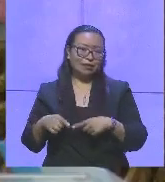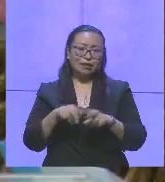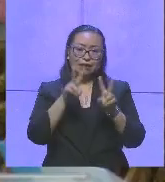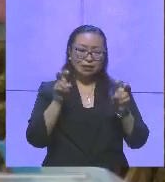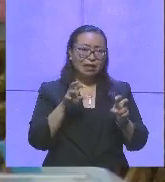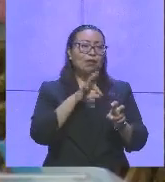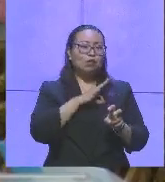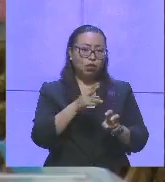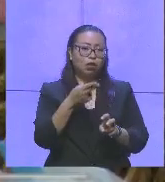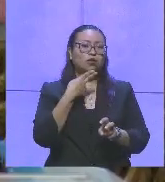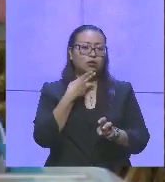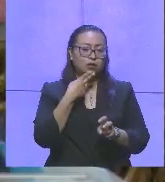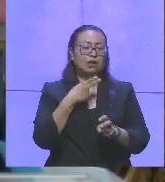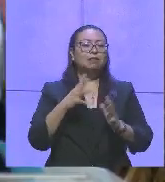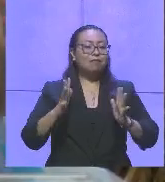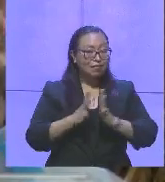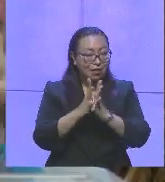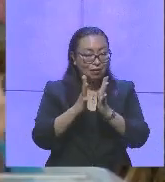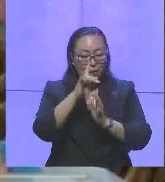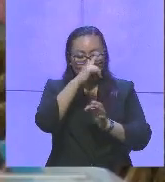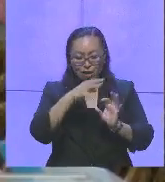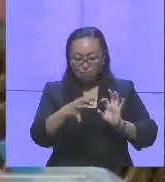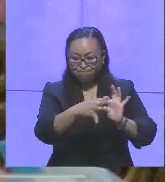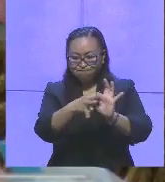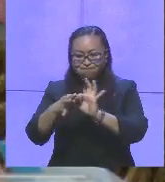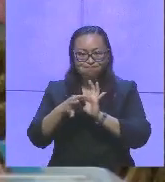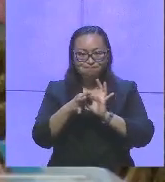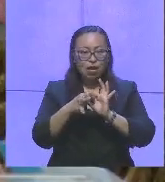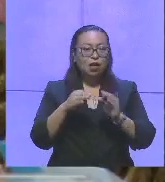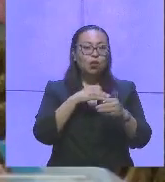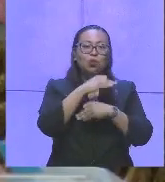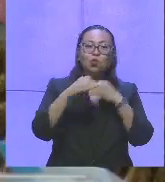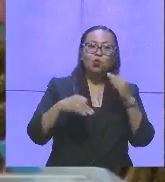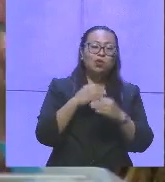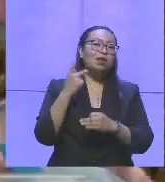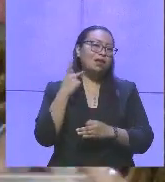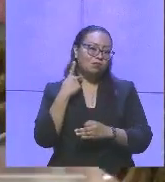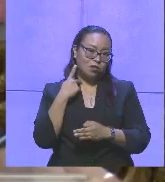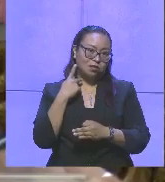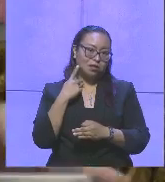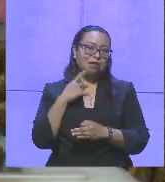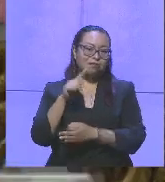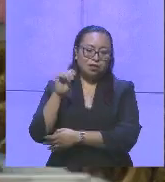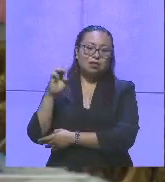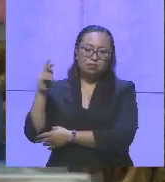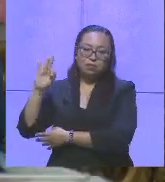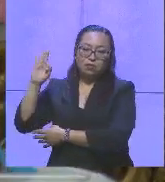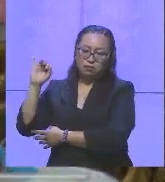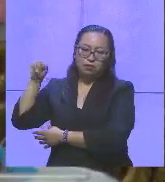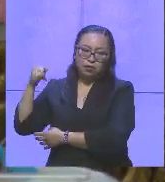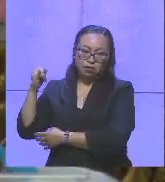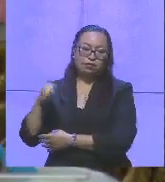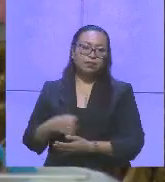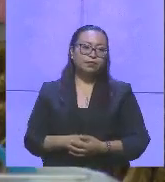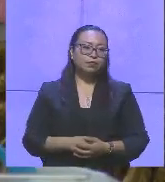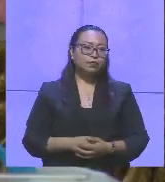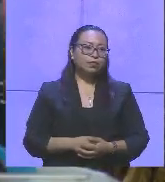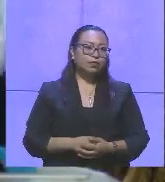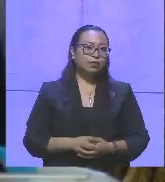que participa en la visión democrática de nuestra materia. Entonces, eso es lo que yo también encuentro muy valioso de esta